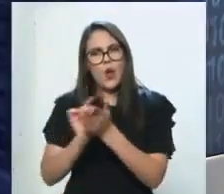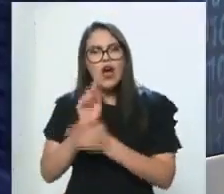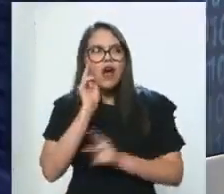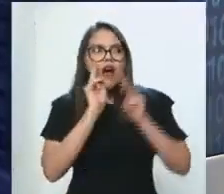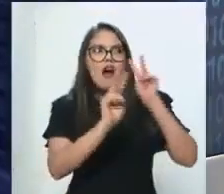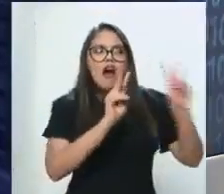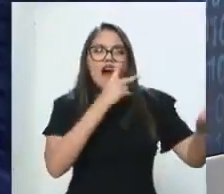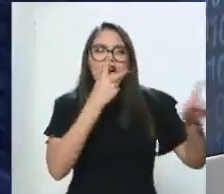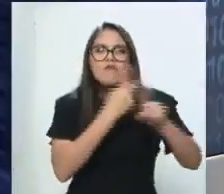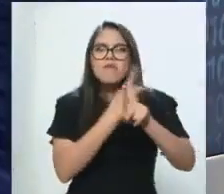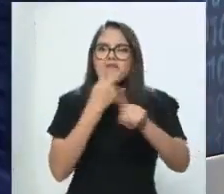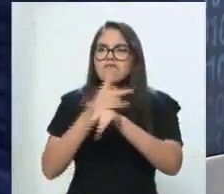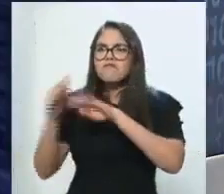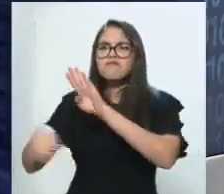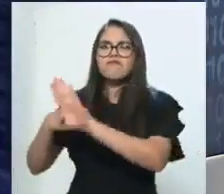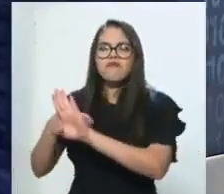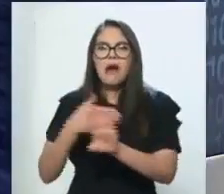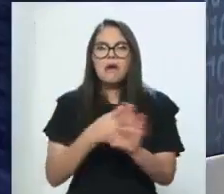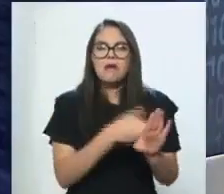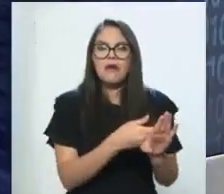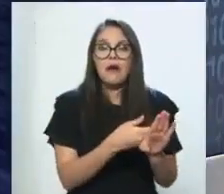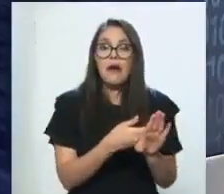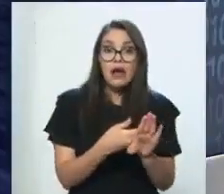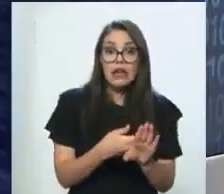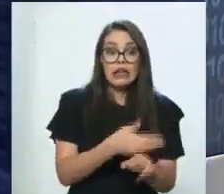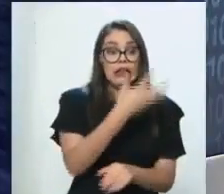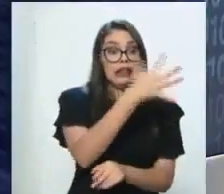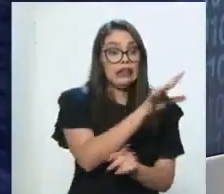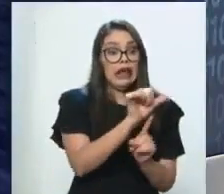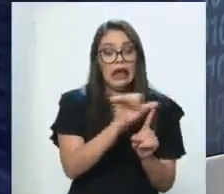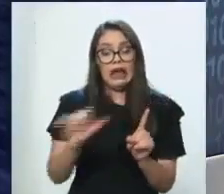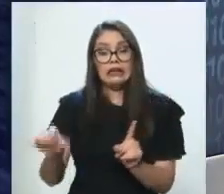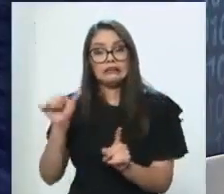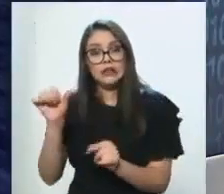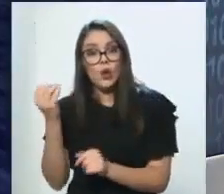Y mire que entre el 10 y el 16 de octubre hubo